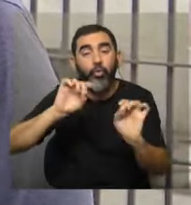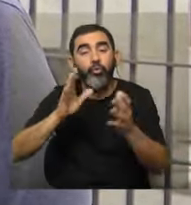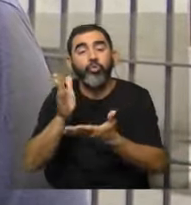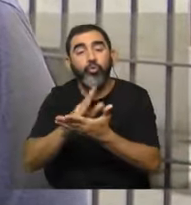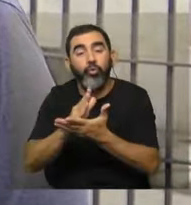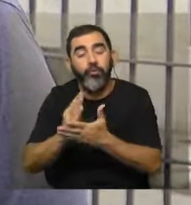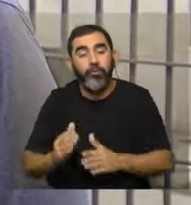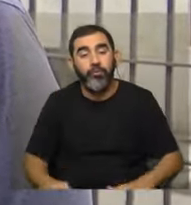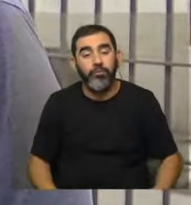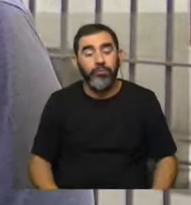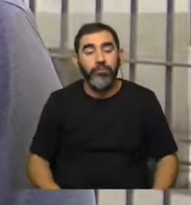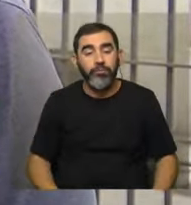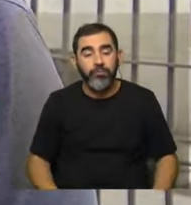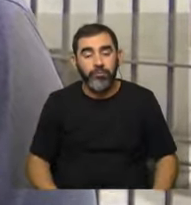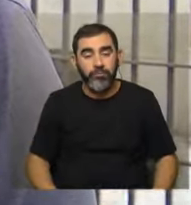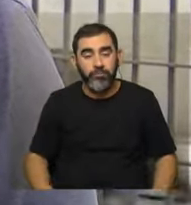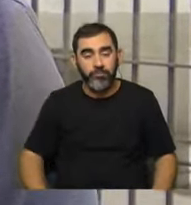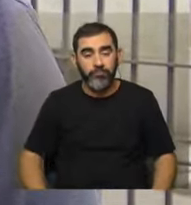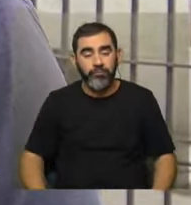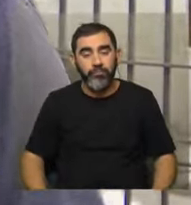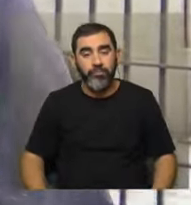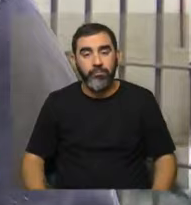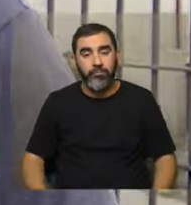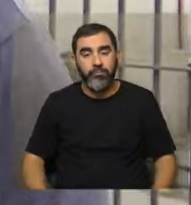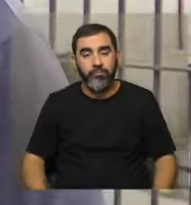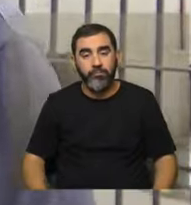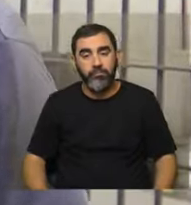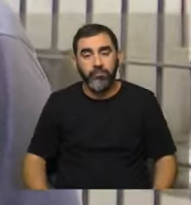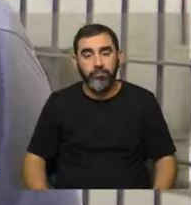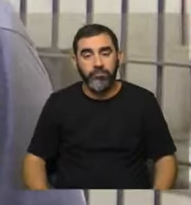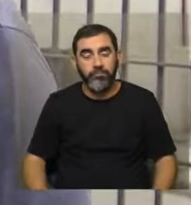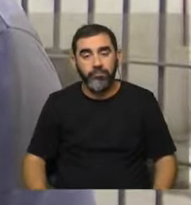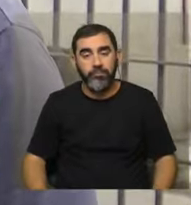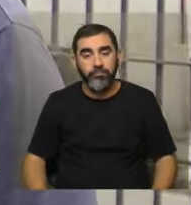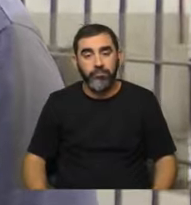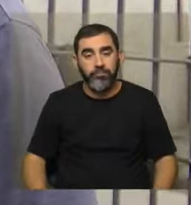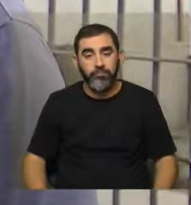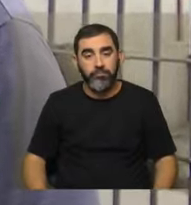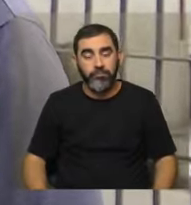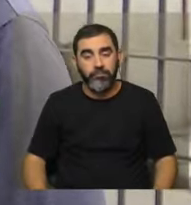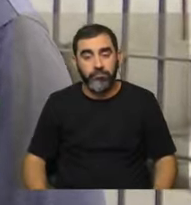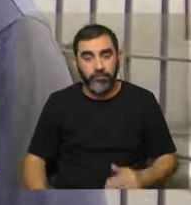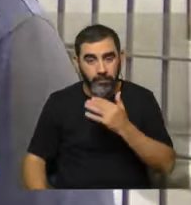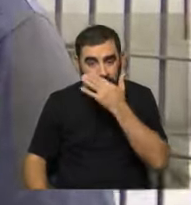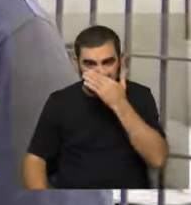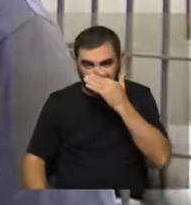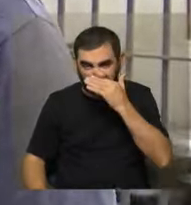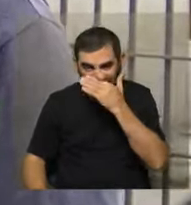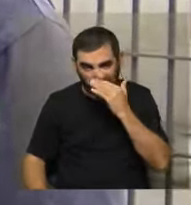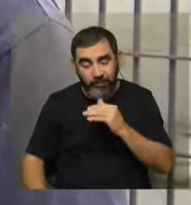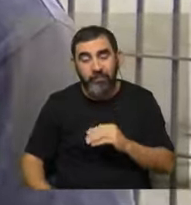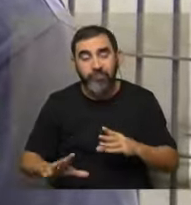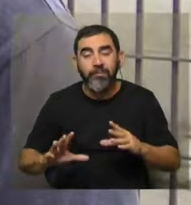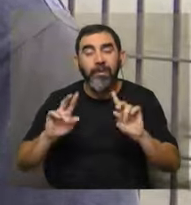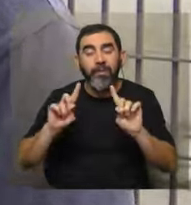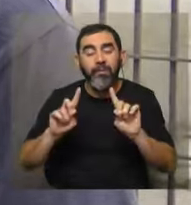fronterizos algunos segundos Qué mirada tien sobre esa propuesta nosotros la mirada que tenemos es eh que tenemos que tener una percepción